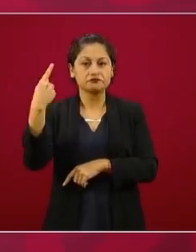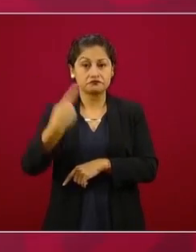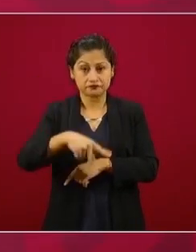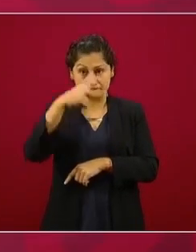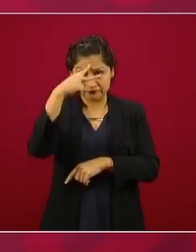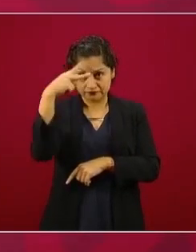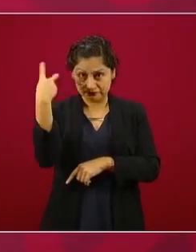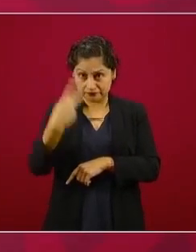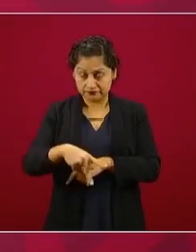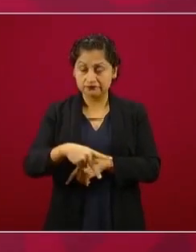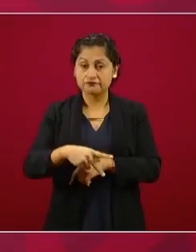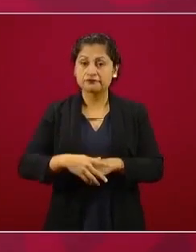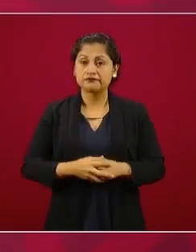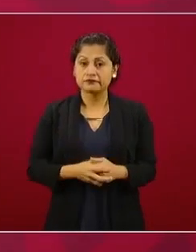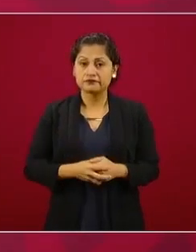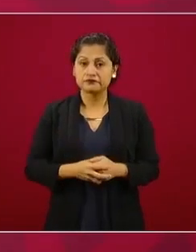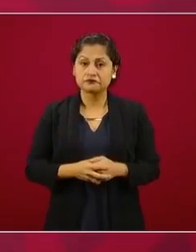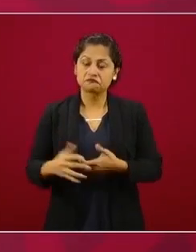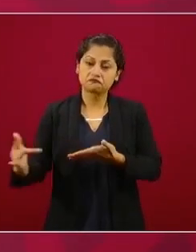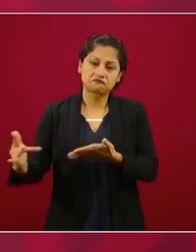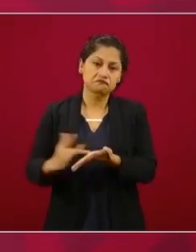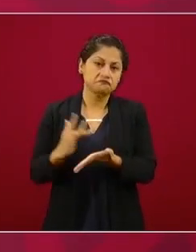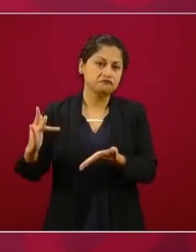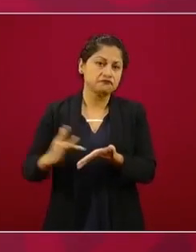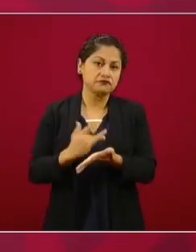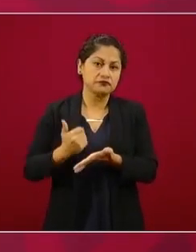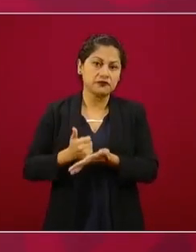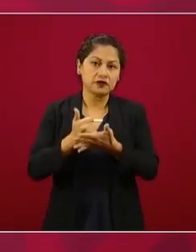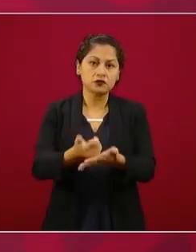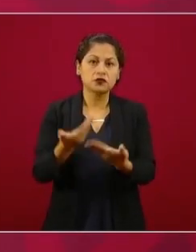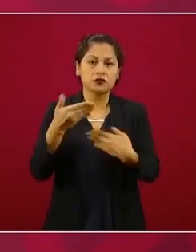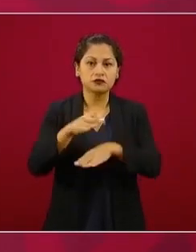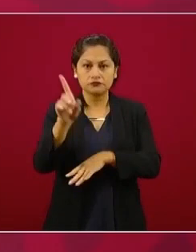asesorado en todo este proceso.